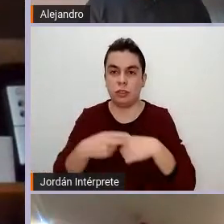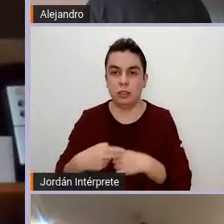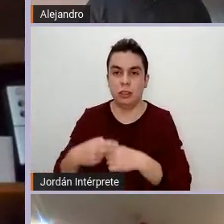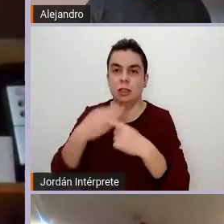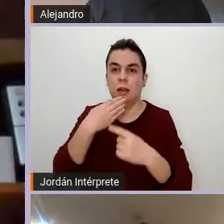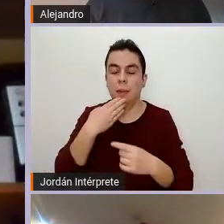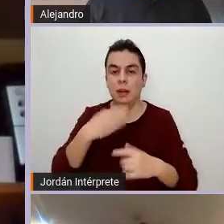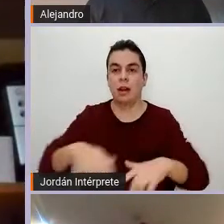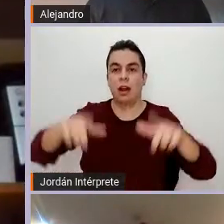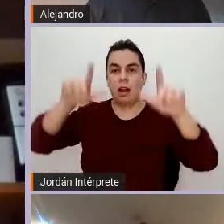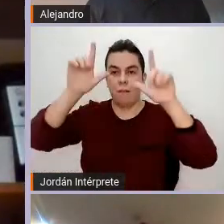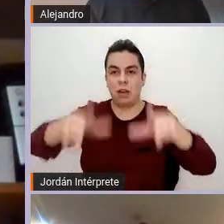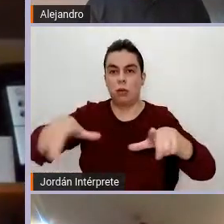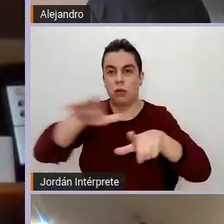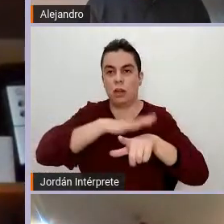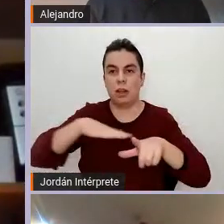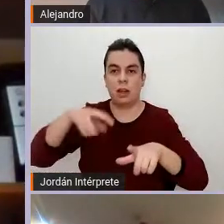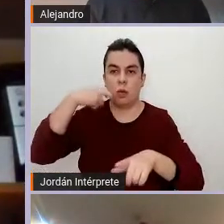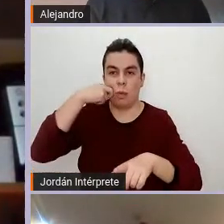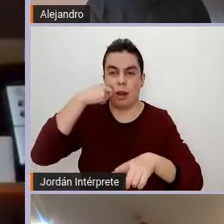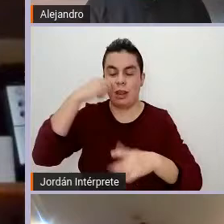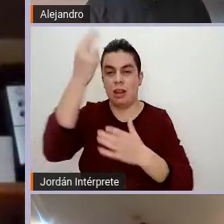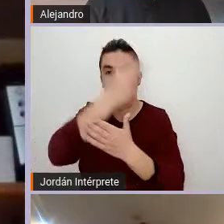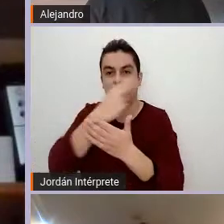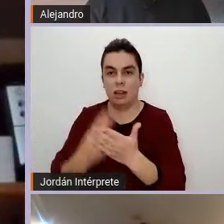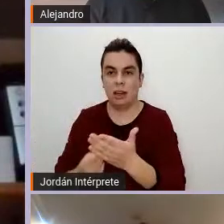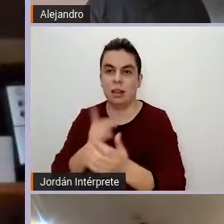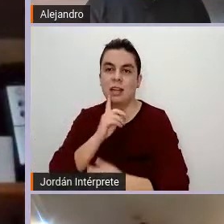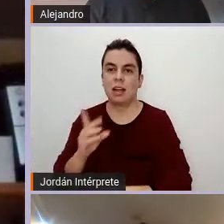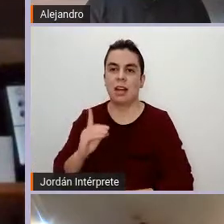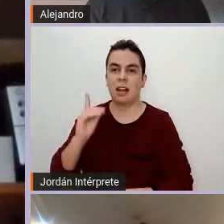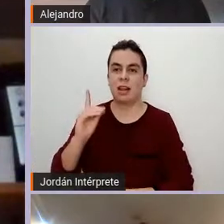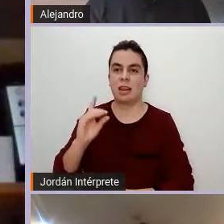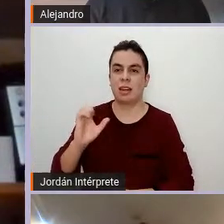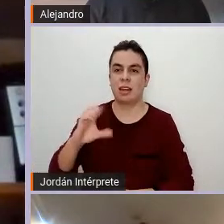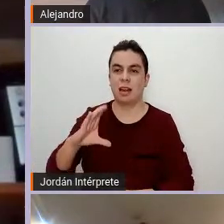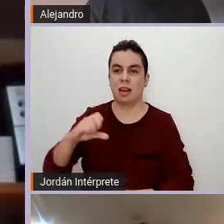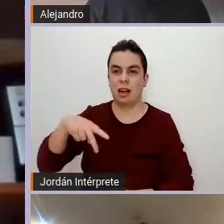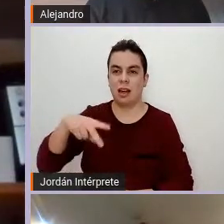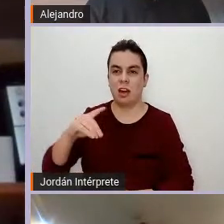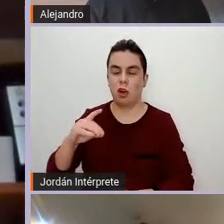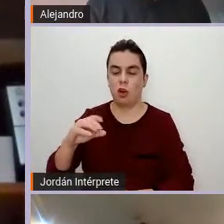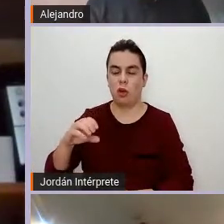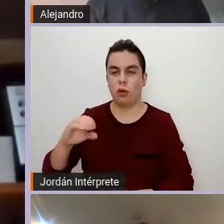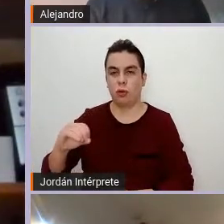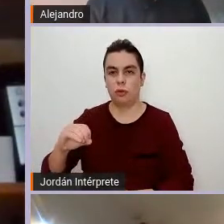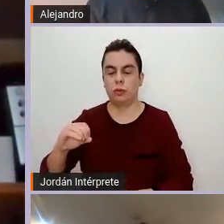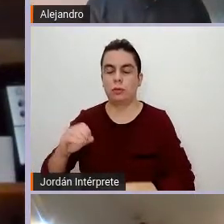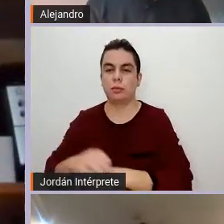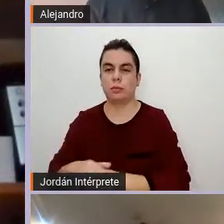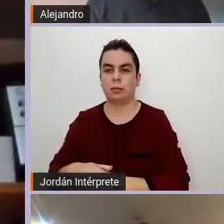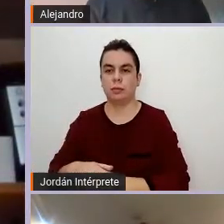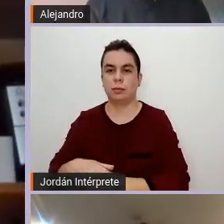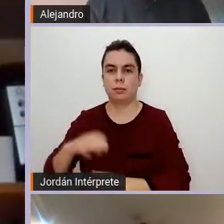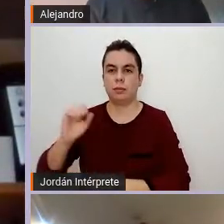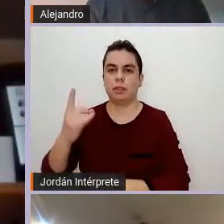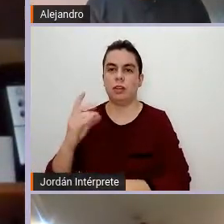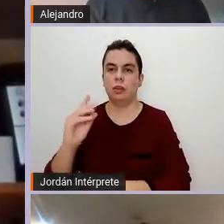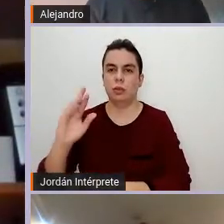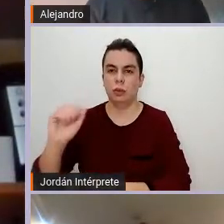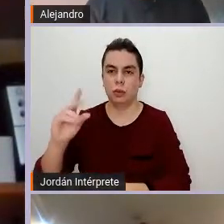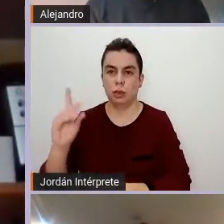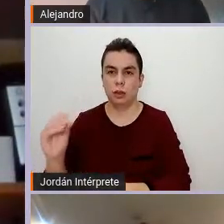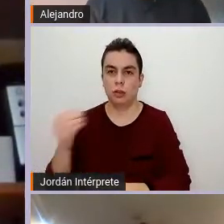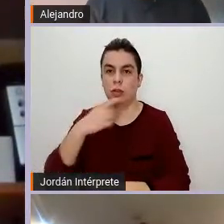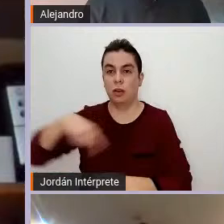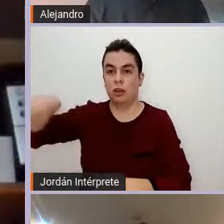y Arte, representada en su decano, el doctor Alejandro Bancalari, porque estas son las entidades que acogen a la cátedra